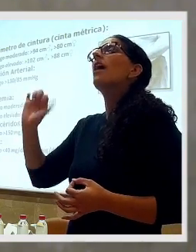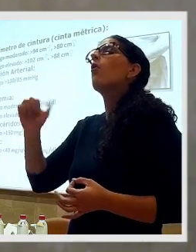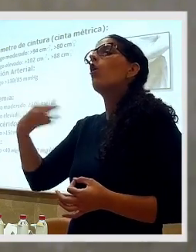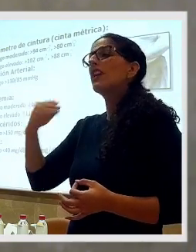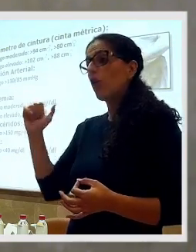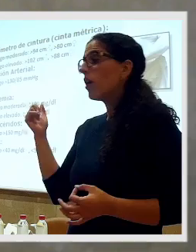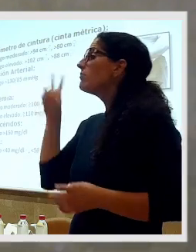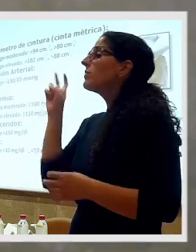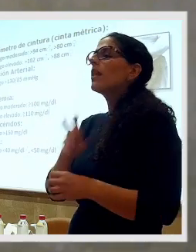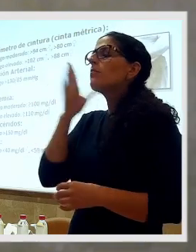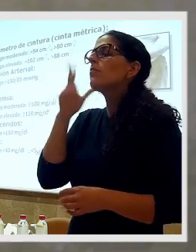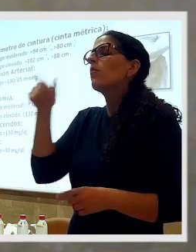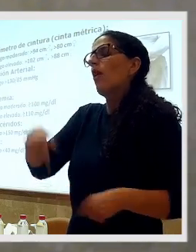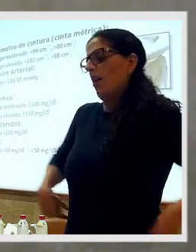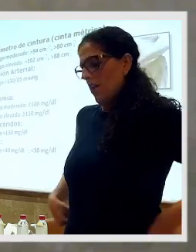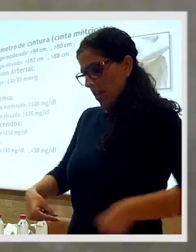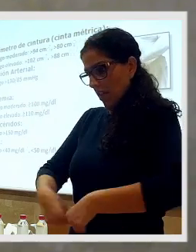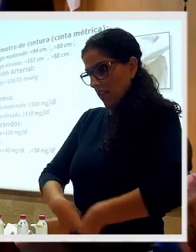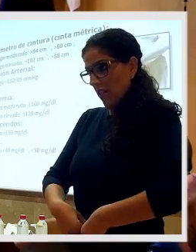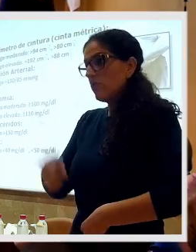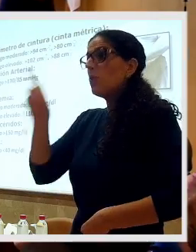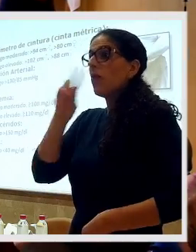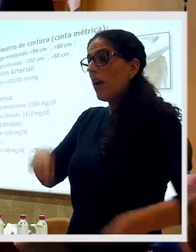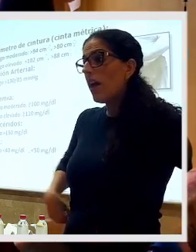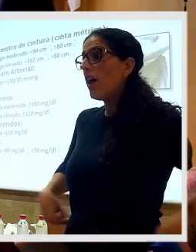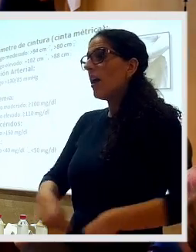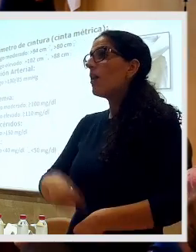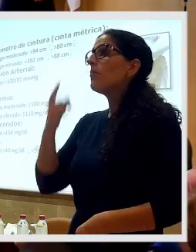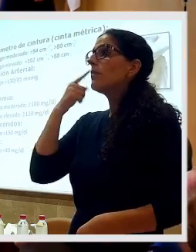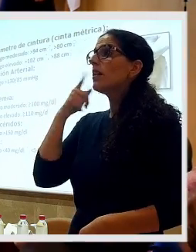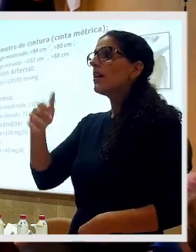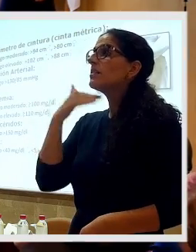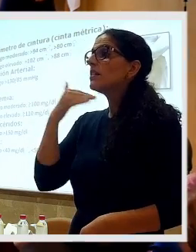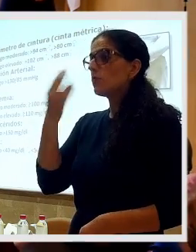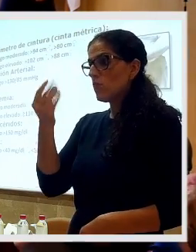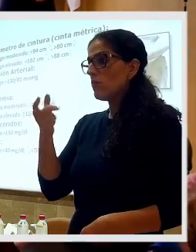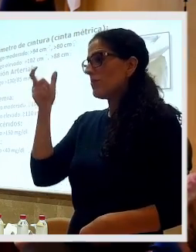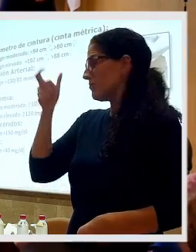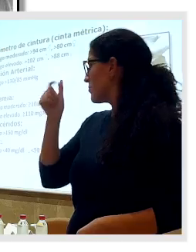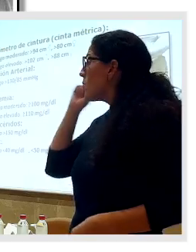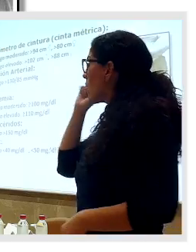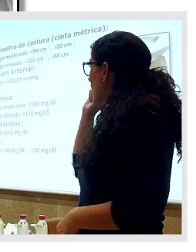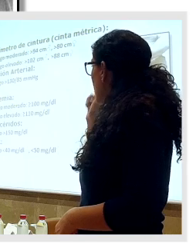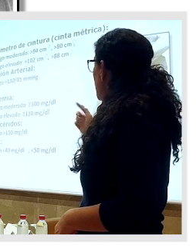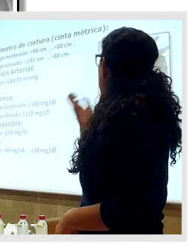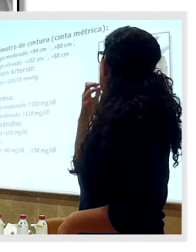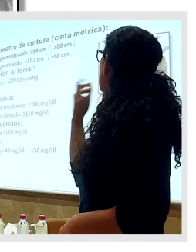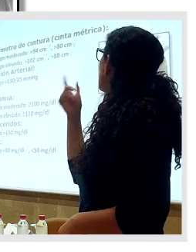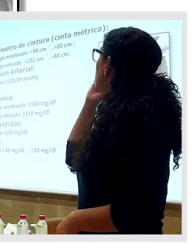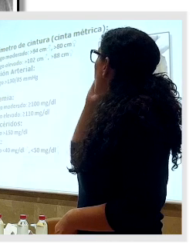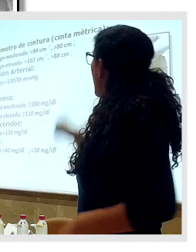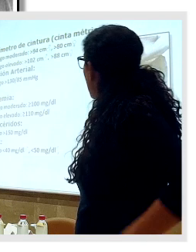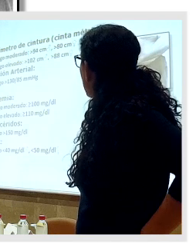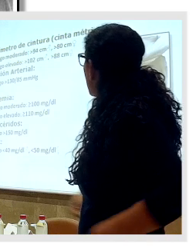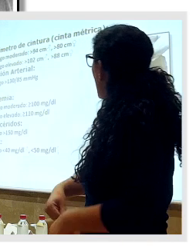perímetro abdominal. Consideramos que es un factor de riesgo en la mujer tener un perímetro